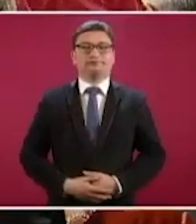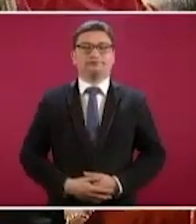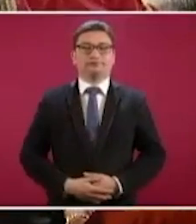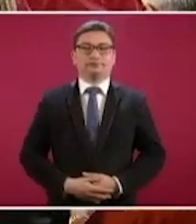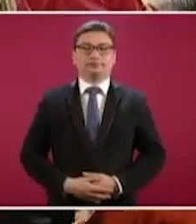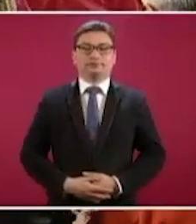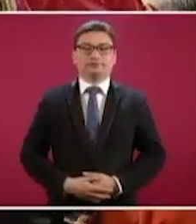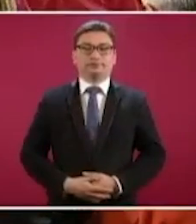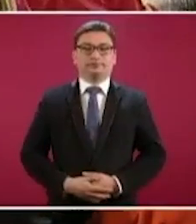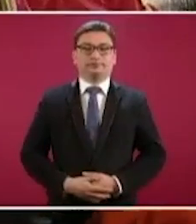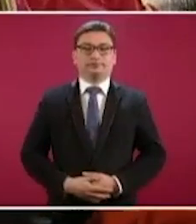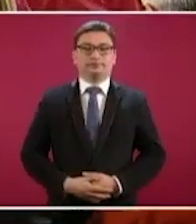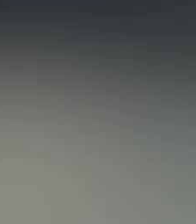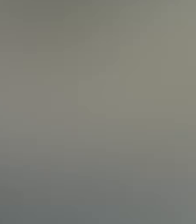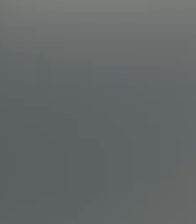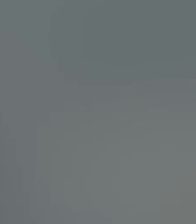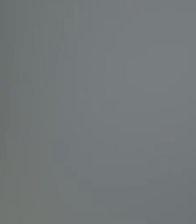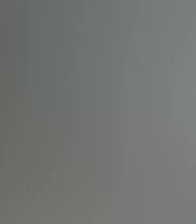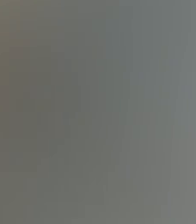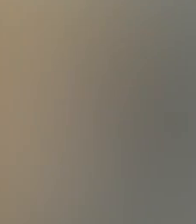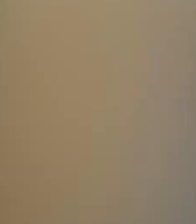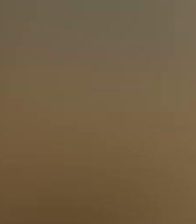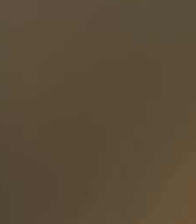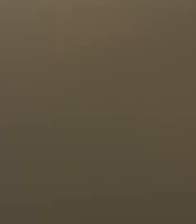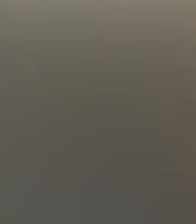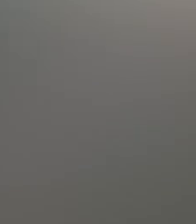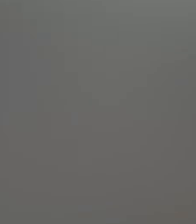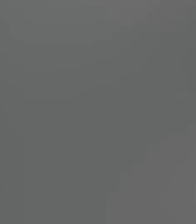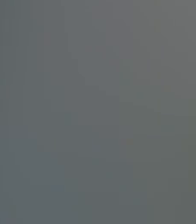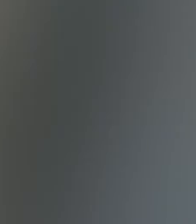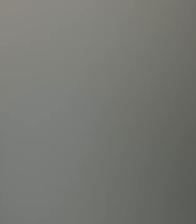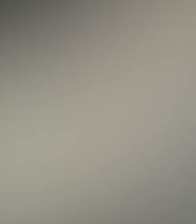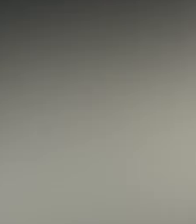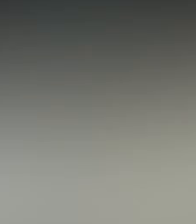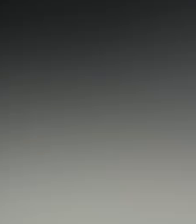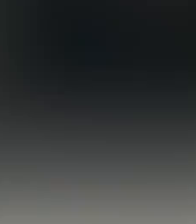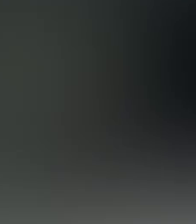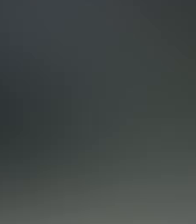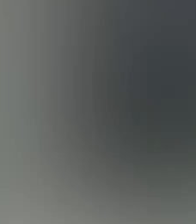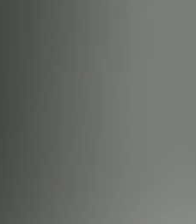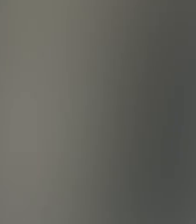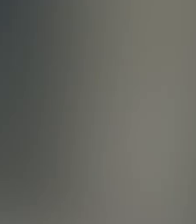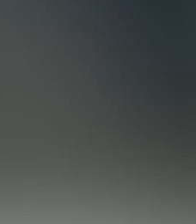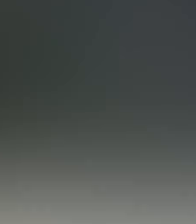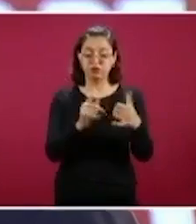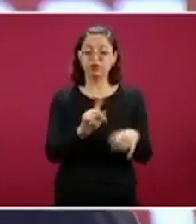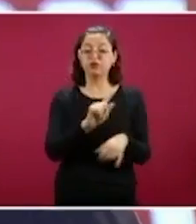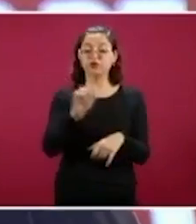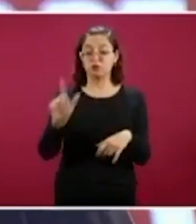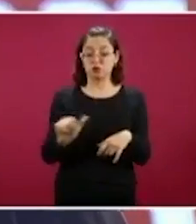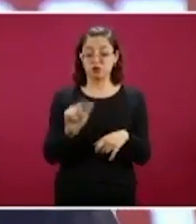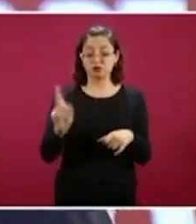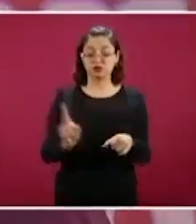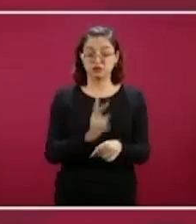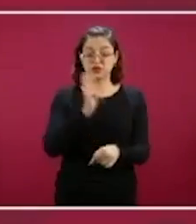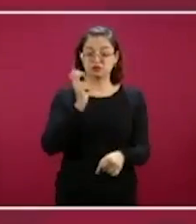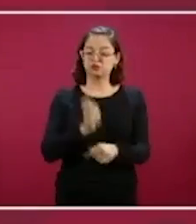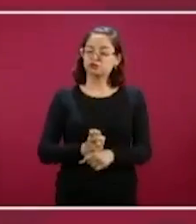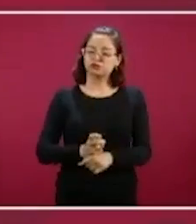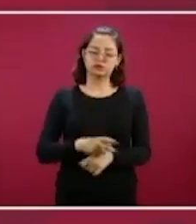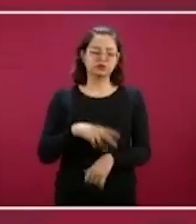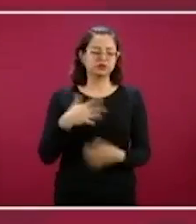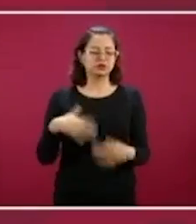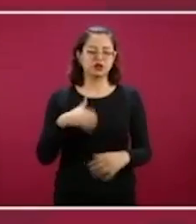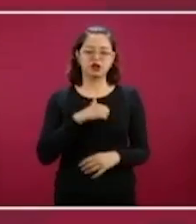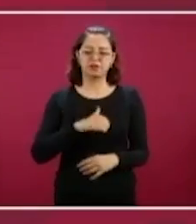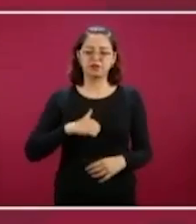México hará justicia en torno al ataque del que fue blanco la familia Levarón en la Sierra de Sonora. Después de estos lamentables